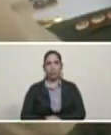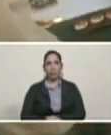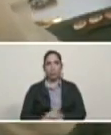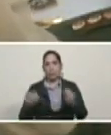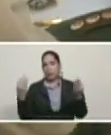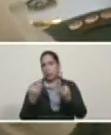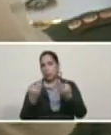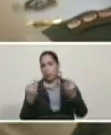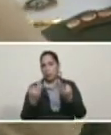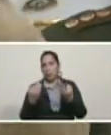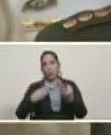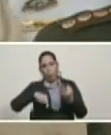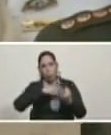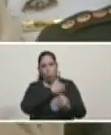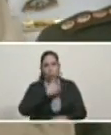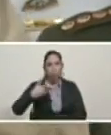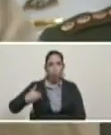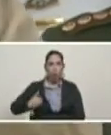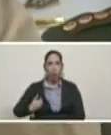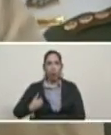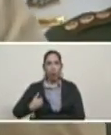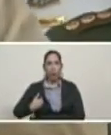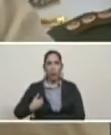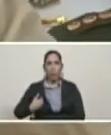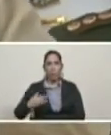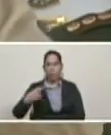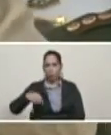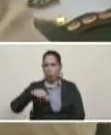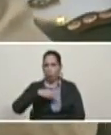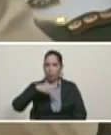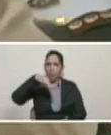Siempre hemos tenido en nuestra presencia